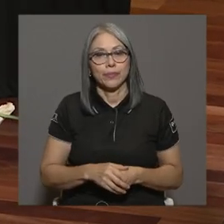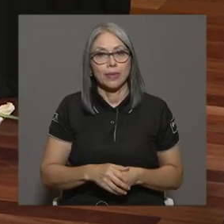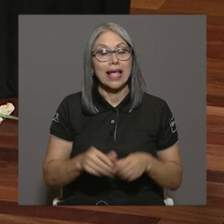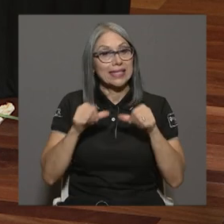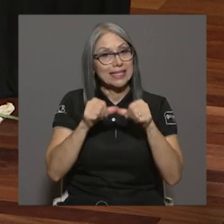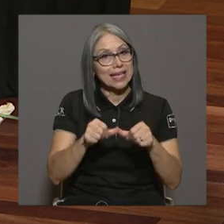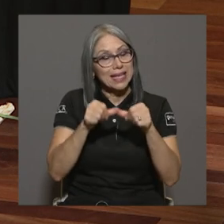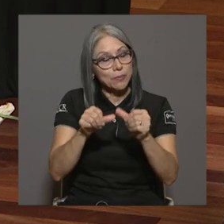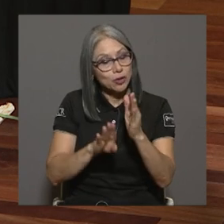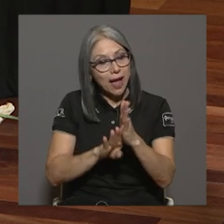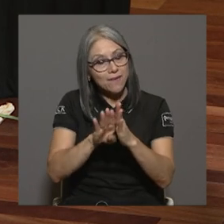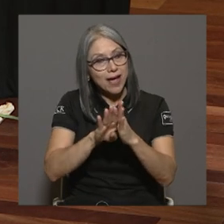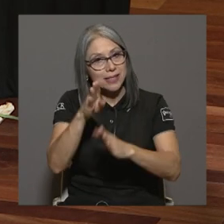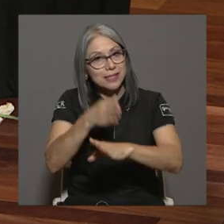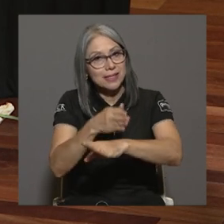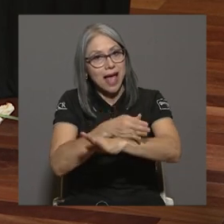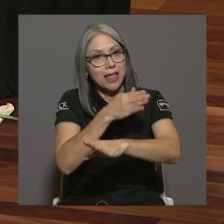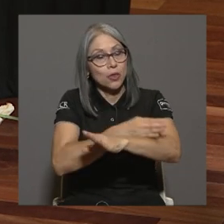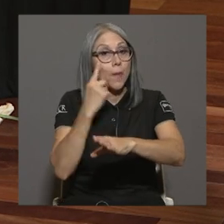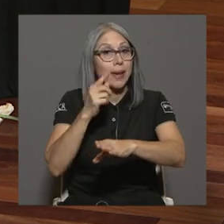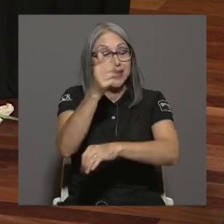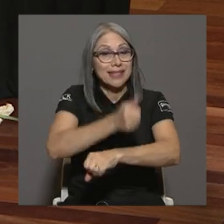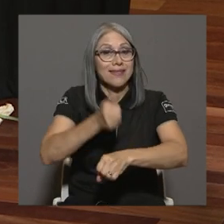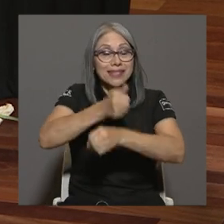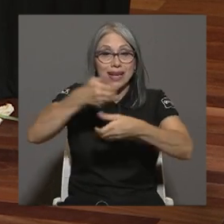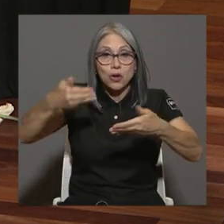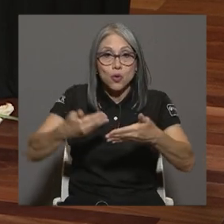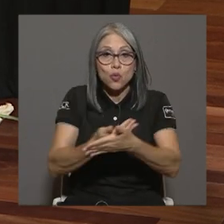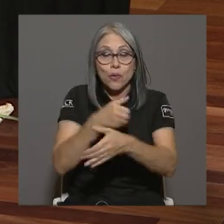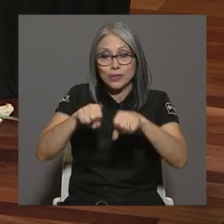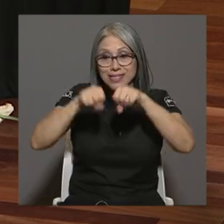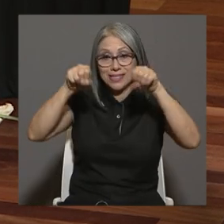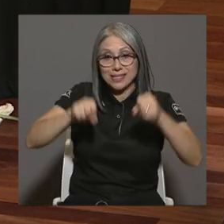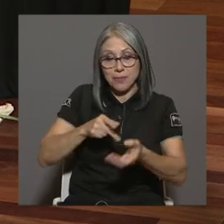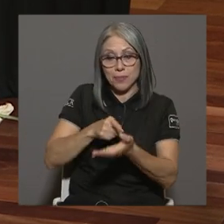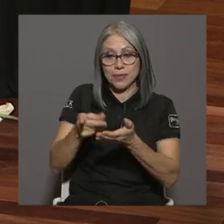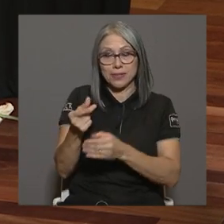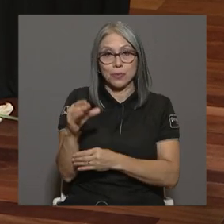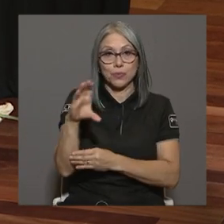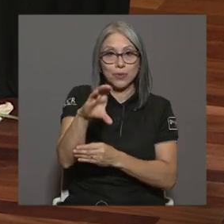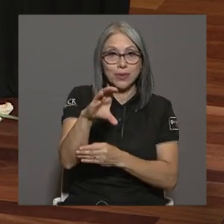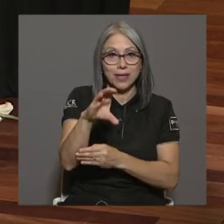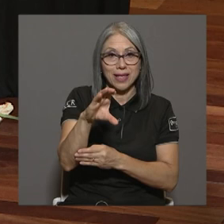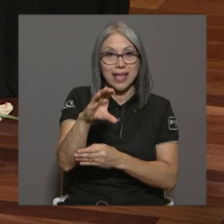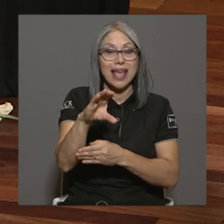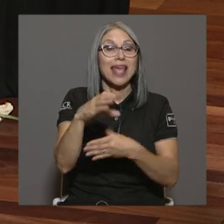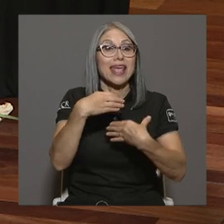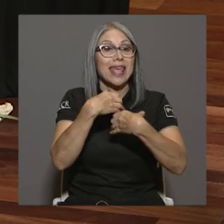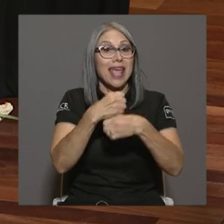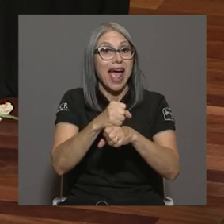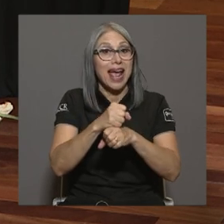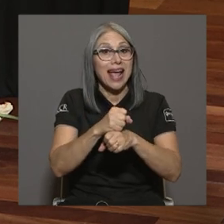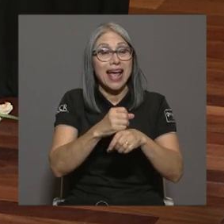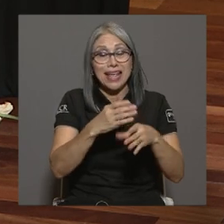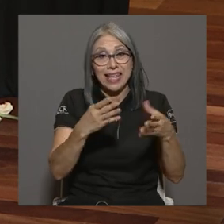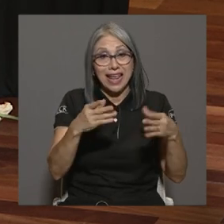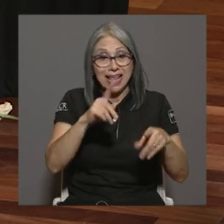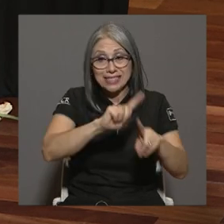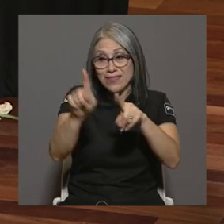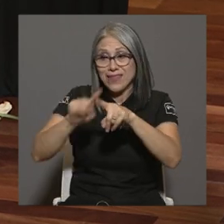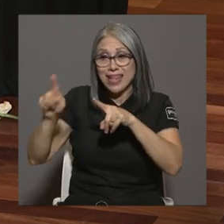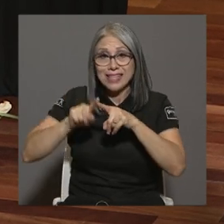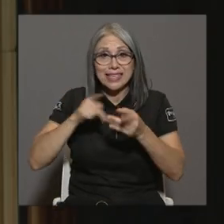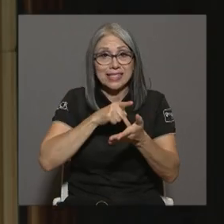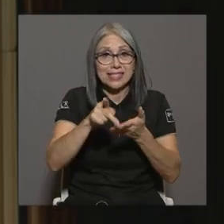Seguimos avanzando en la definición de un nuevo régimen salarial que disminuya las grandes diferencias salariales del régimen